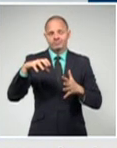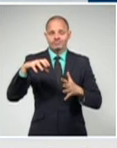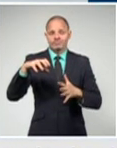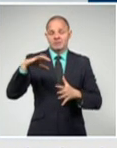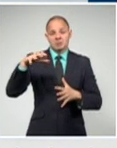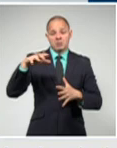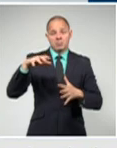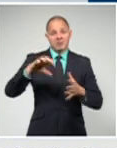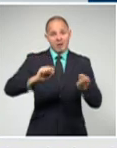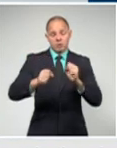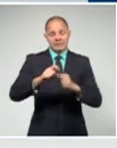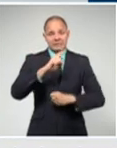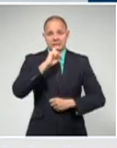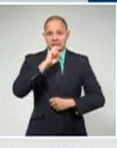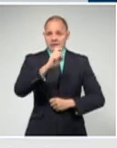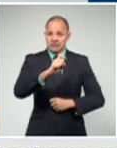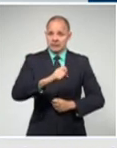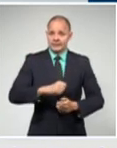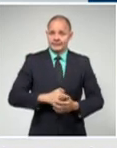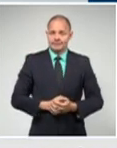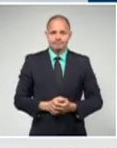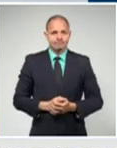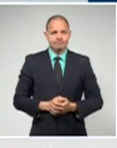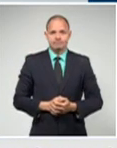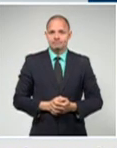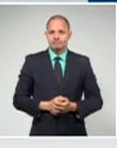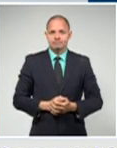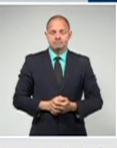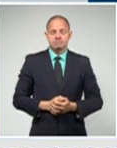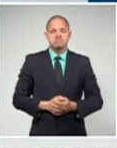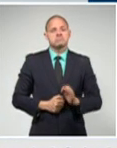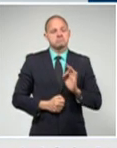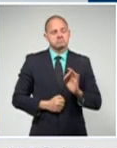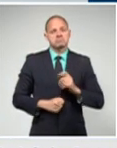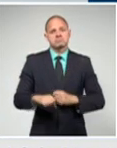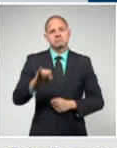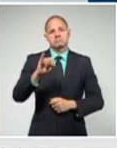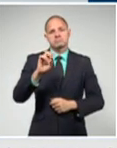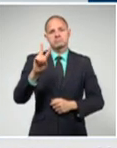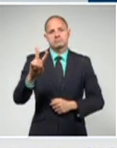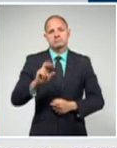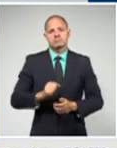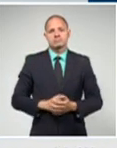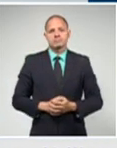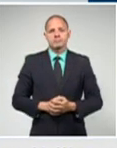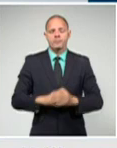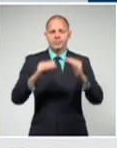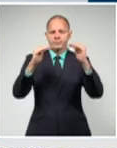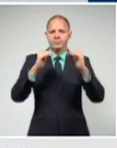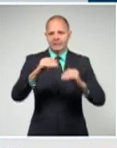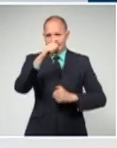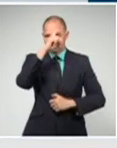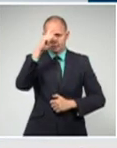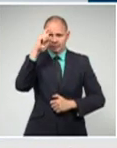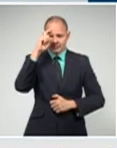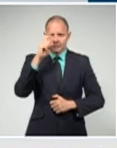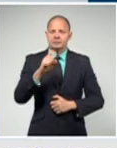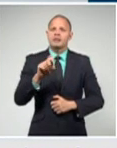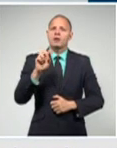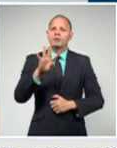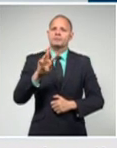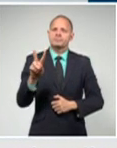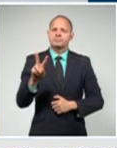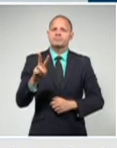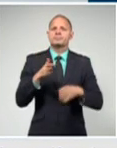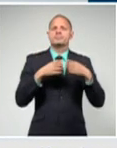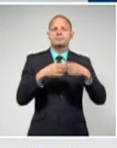reducción mantenida del número de casos confirmados, 62. Santi Espíritus, 42. Granma,